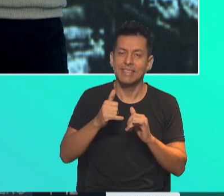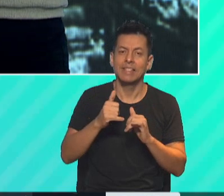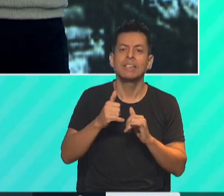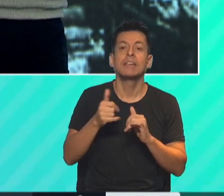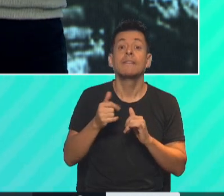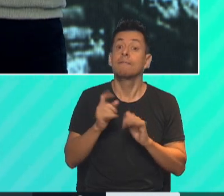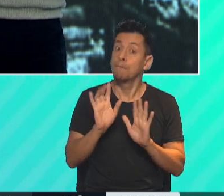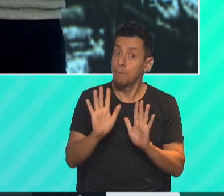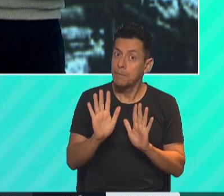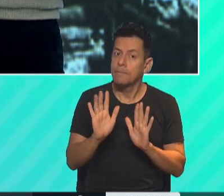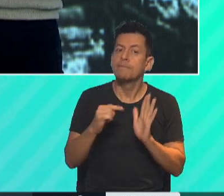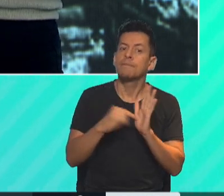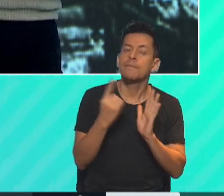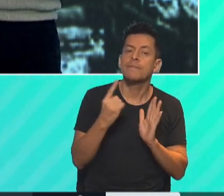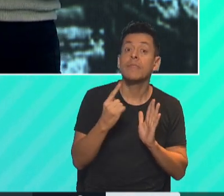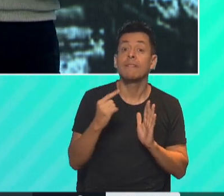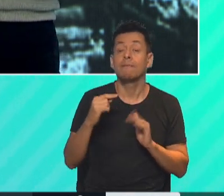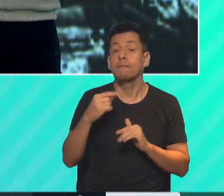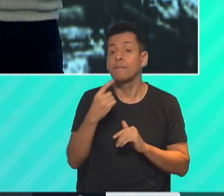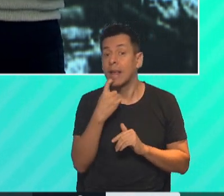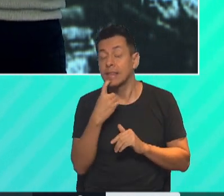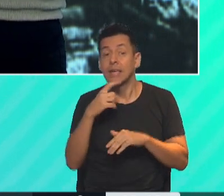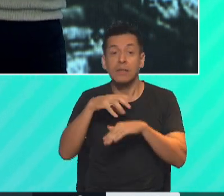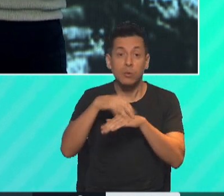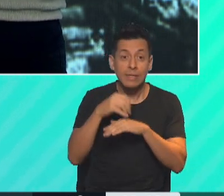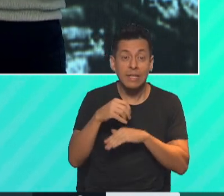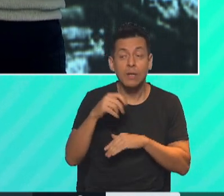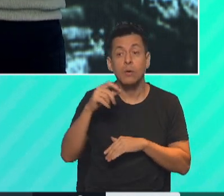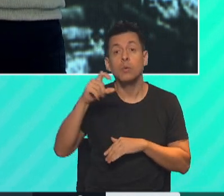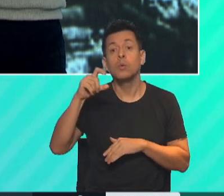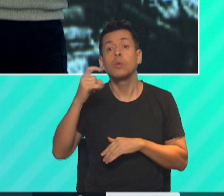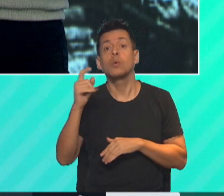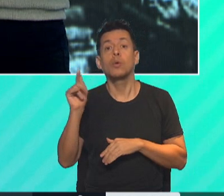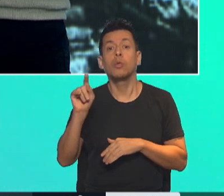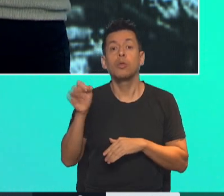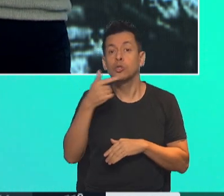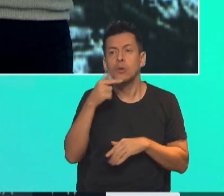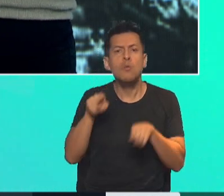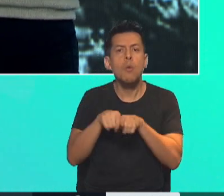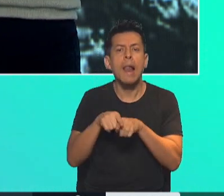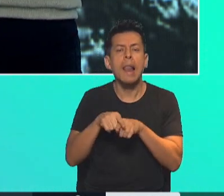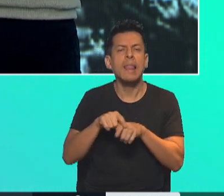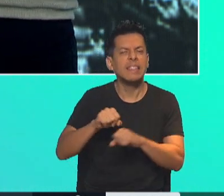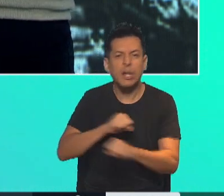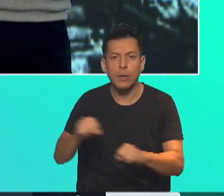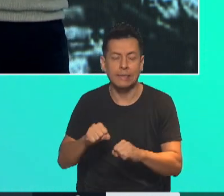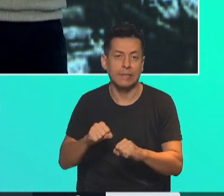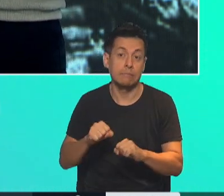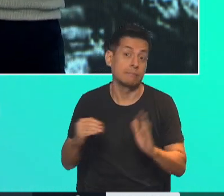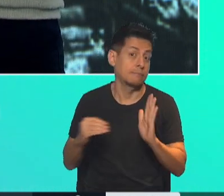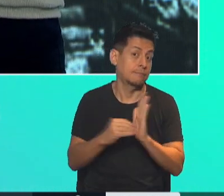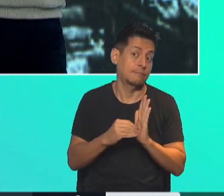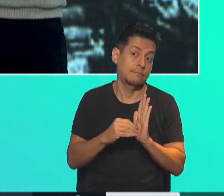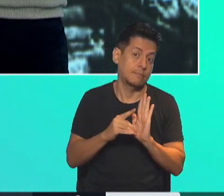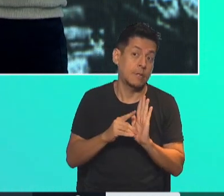suecia consideren a los kurdos como terroristas esa fue la condición que puso erdogán para